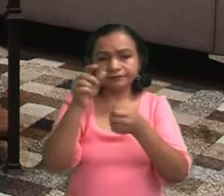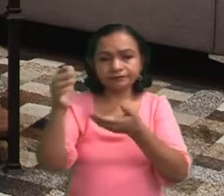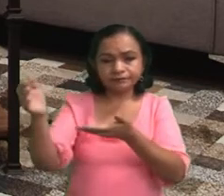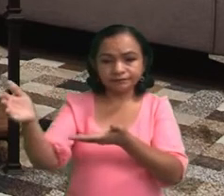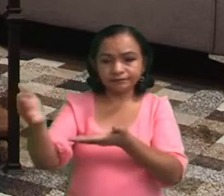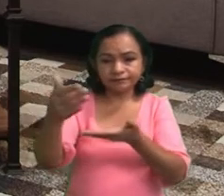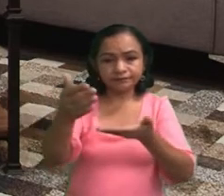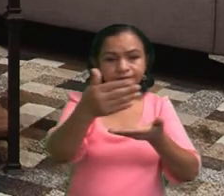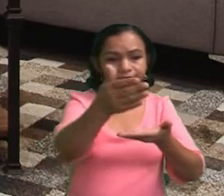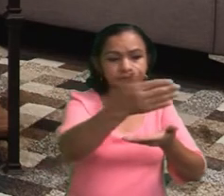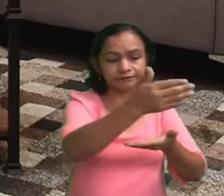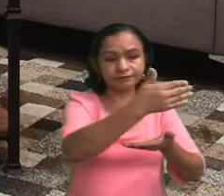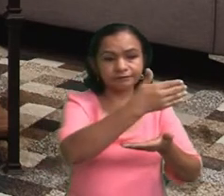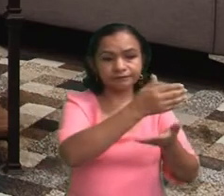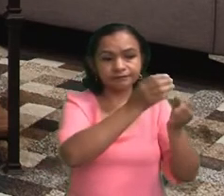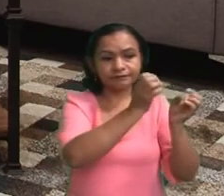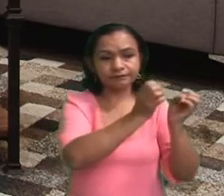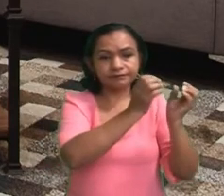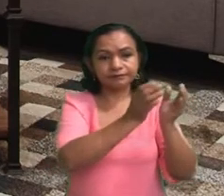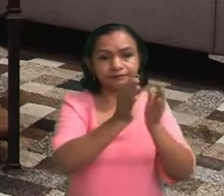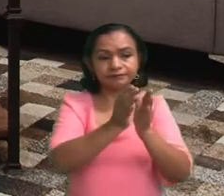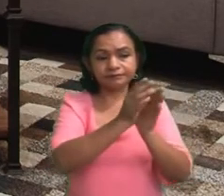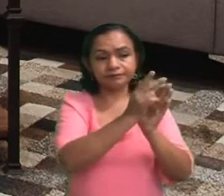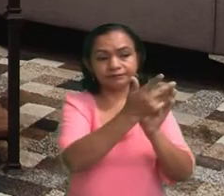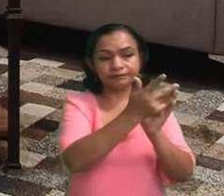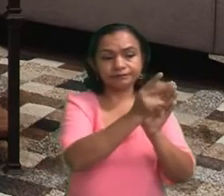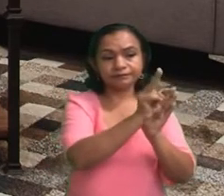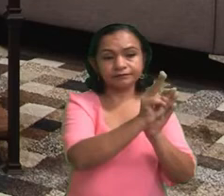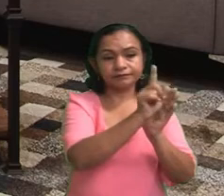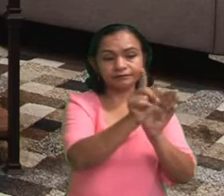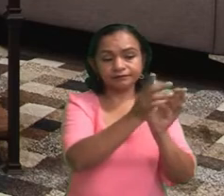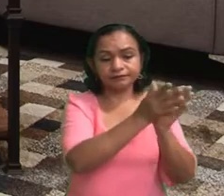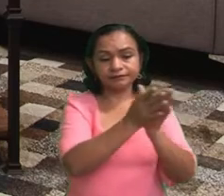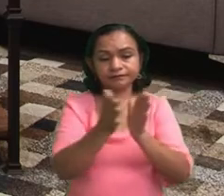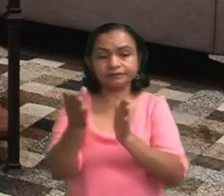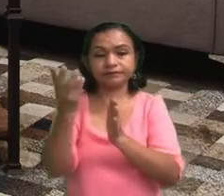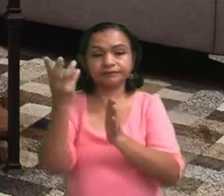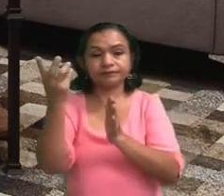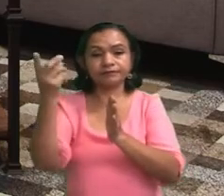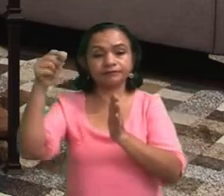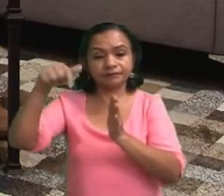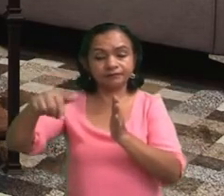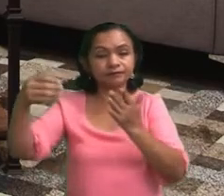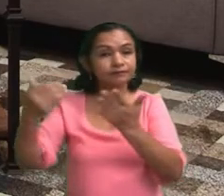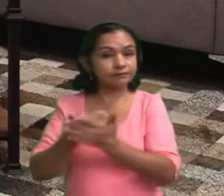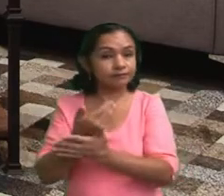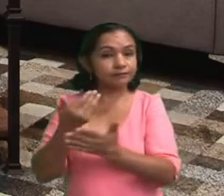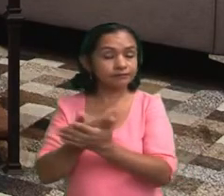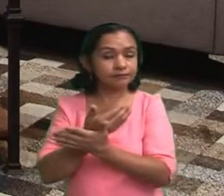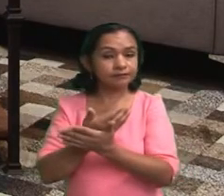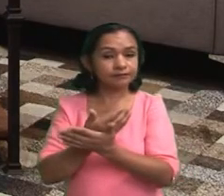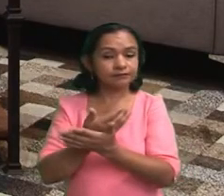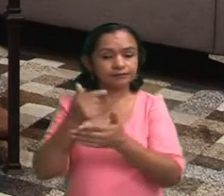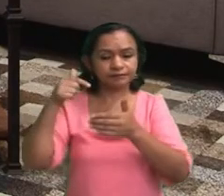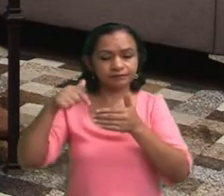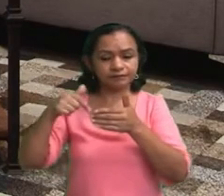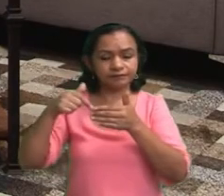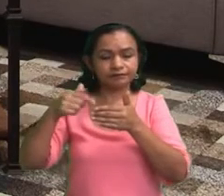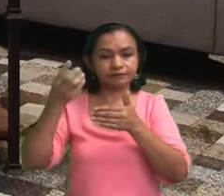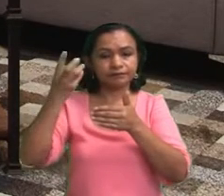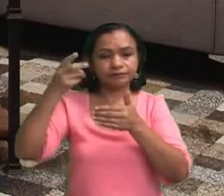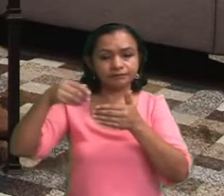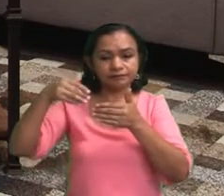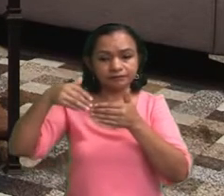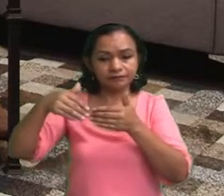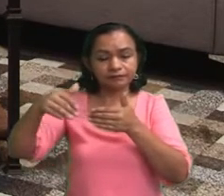recopilación, lógicamente, desde el 821 hasta esta fecha, pero de esta fecha en adelante siempre